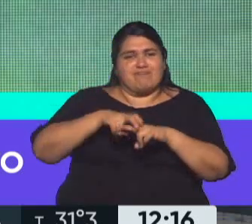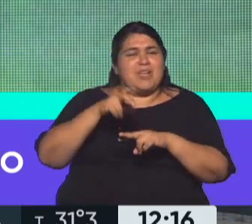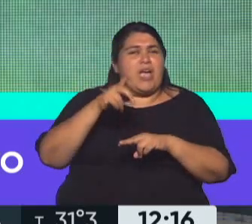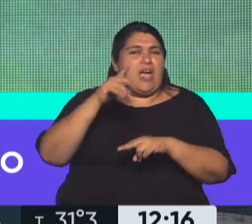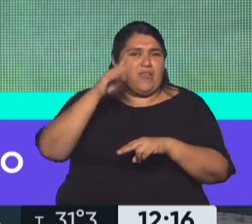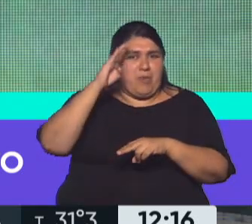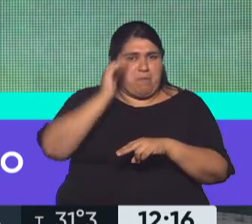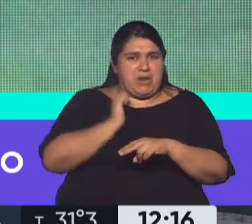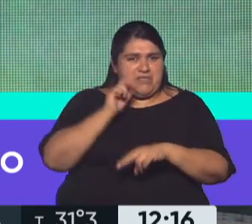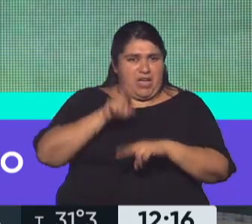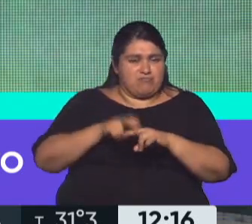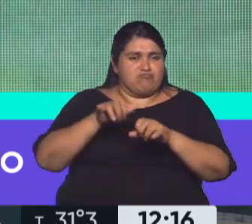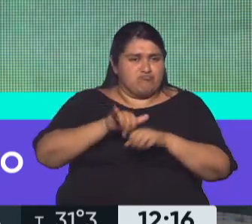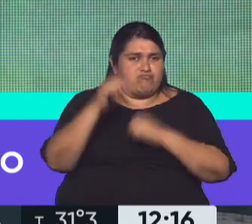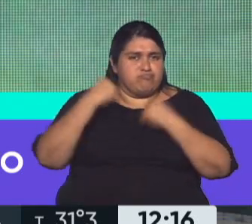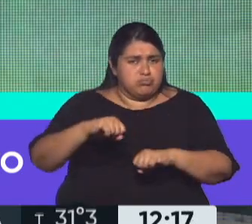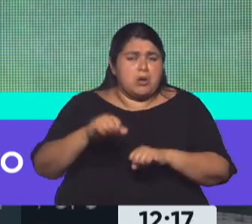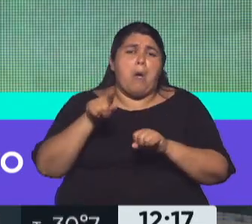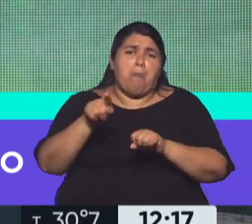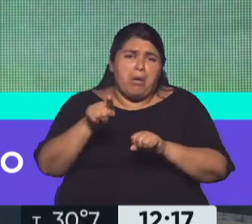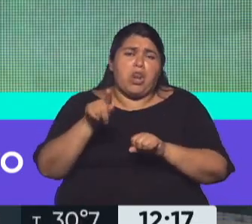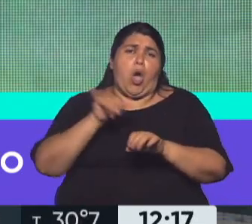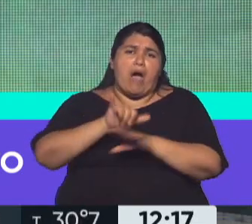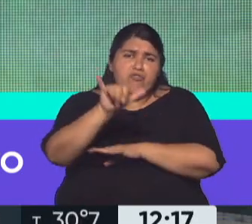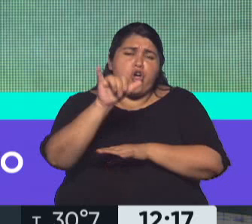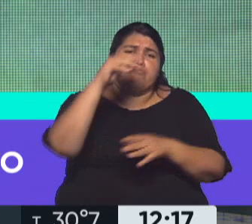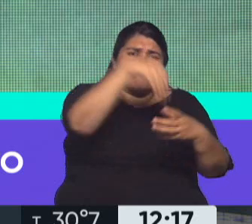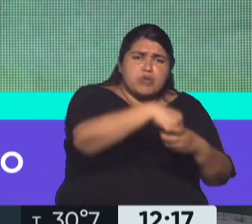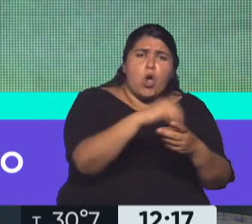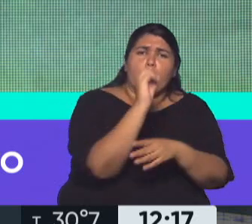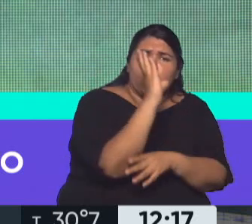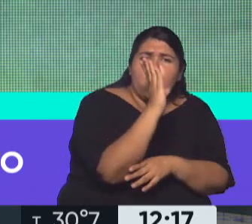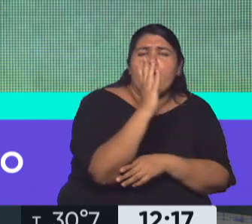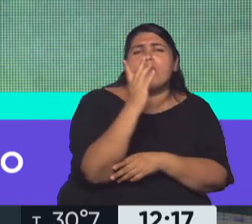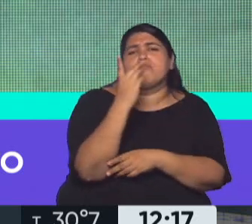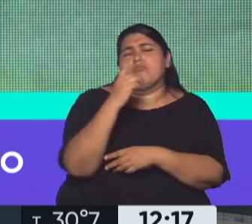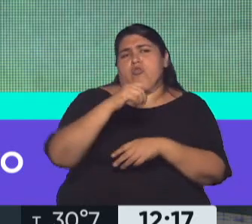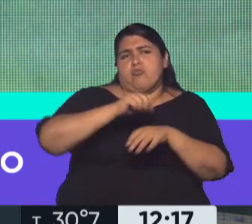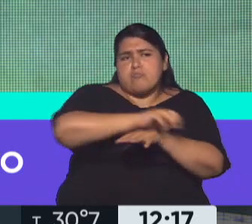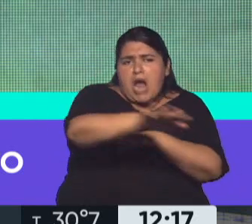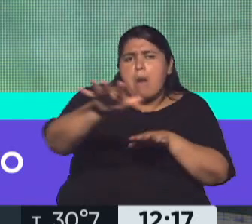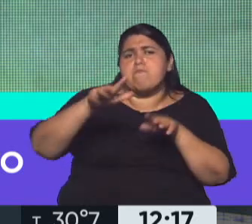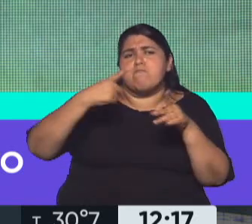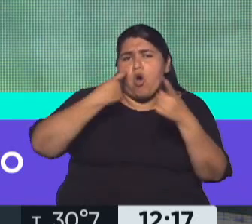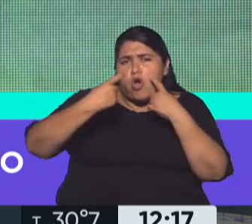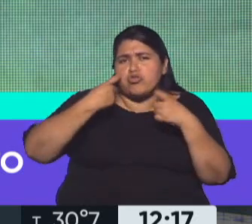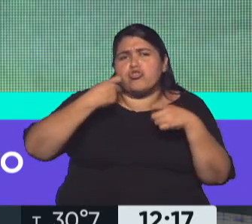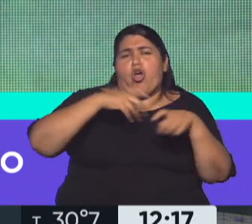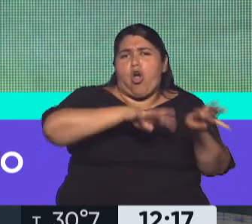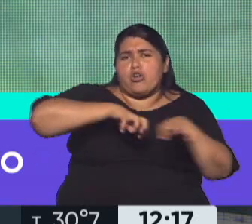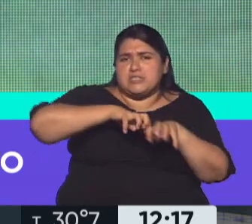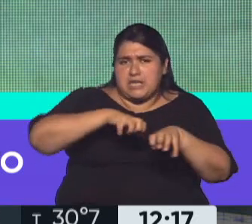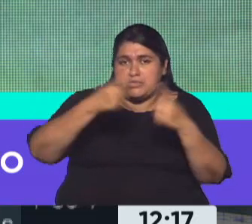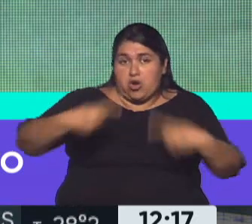pero también podría usarse en aeroclubs, para control de cosechas, en el campo, y que es el